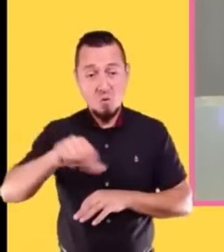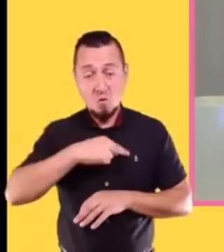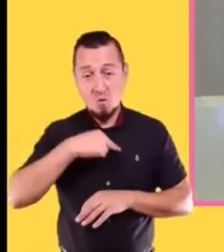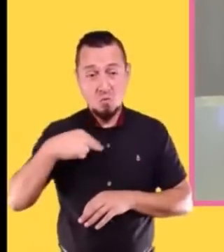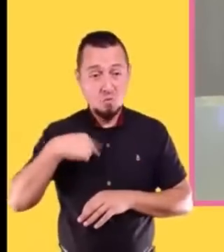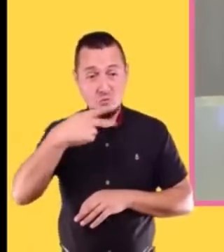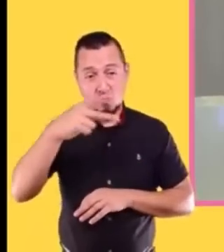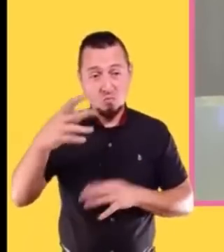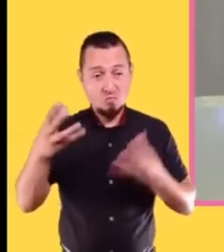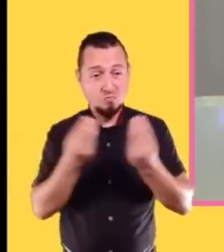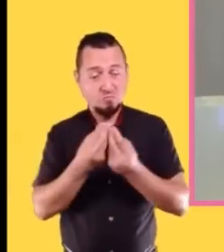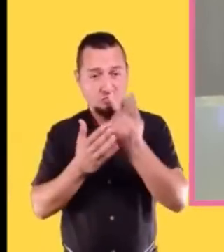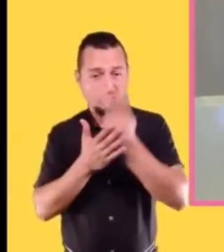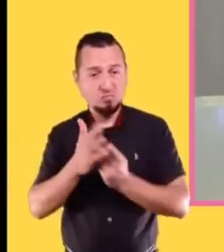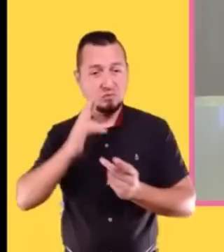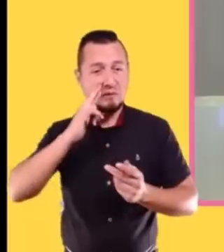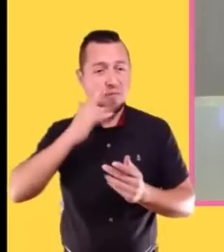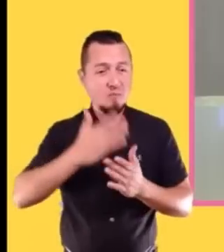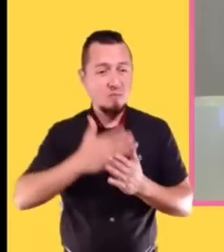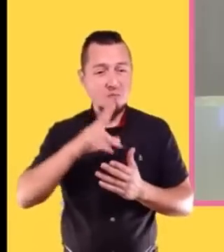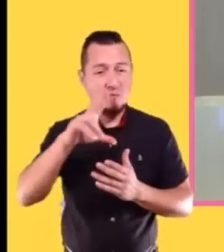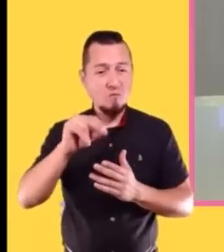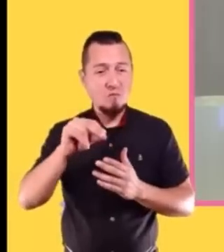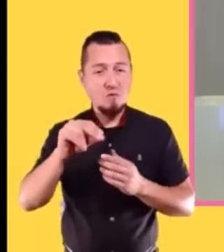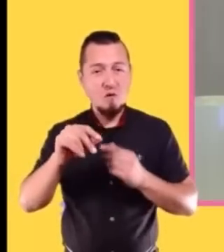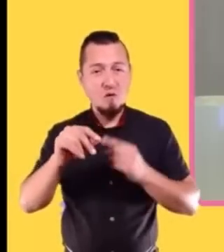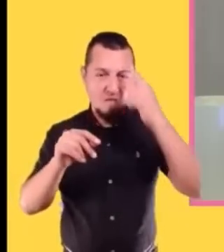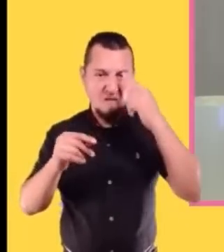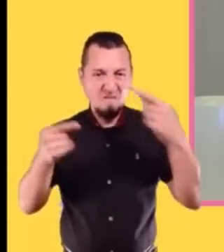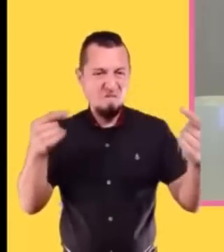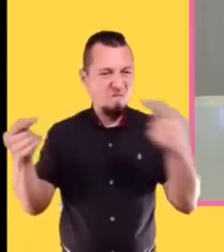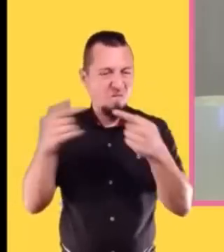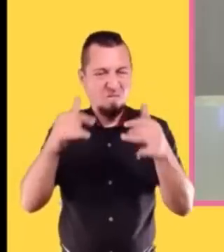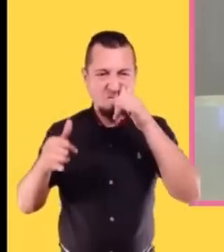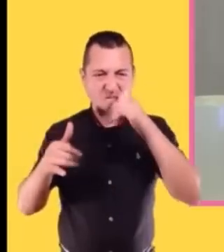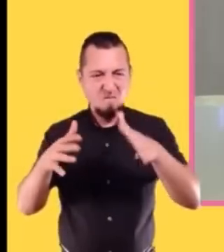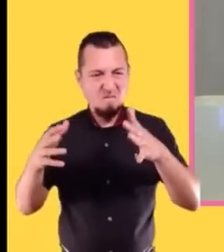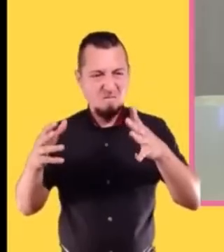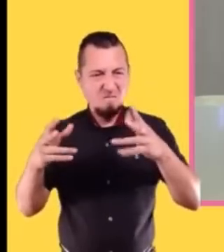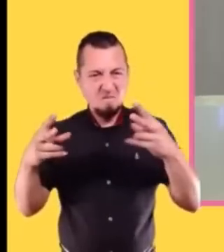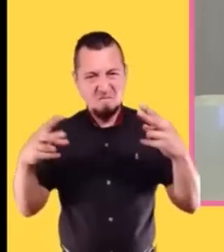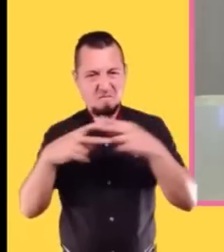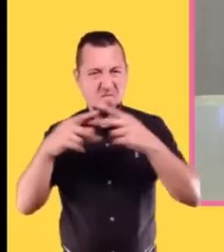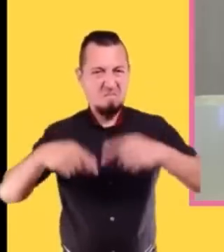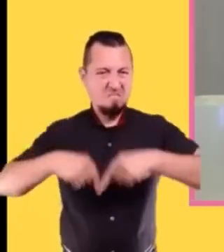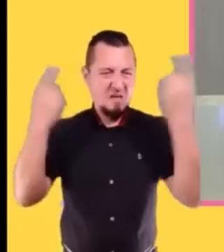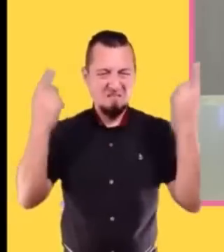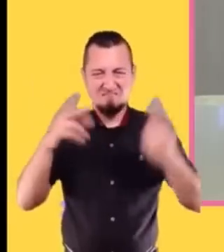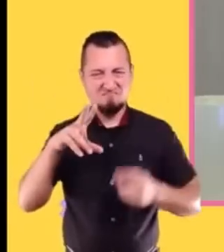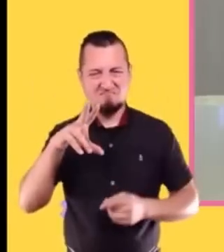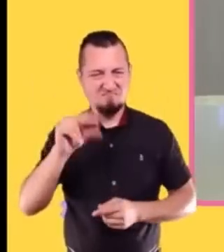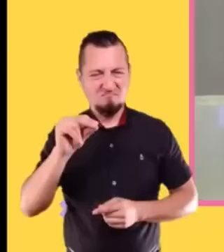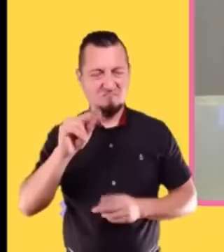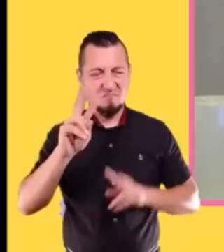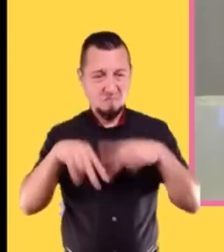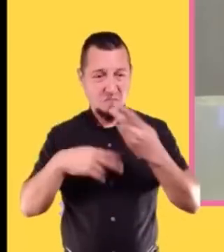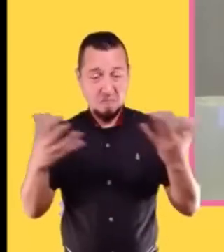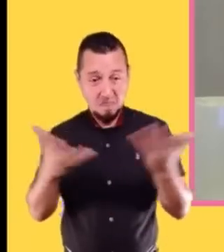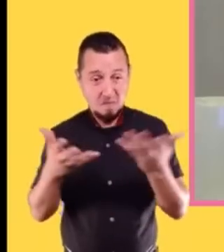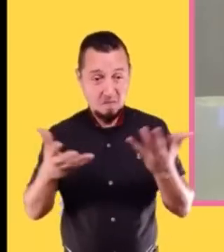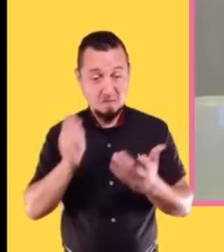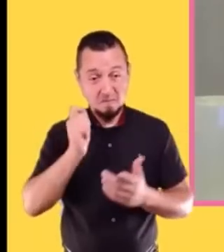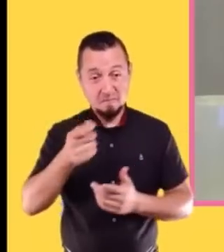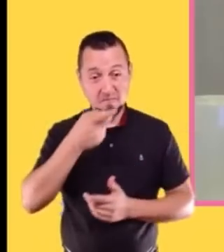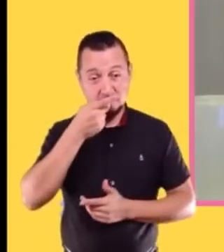planteamiento responsable. No queremos abonar a la polarización ni a la confrontación. Lo que sí vamos a hacer, a la pregunta que nos hacían sobre